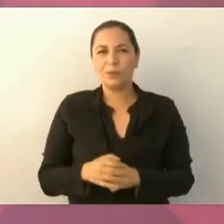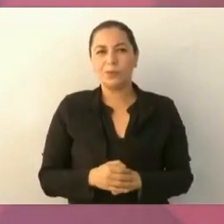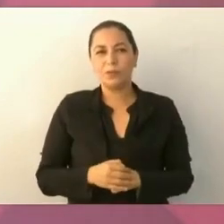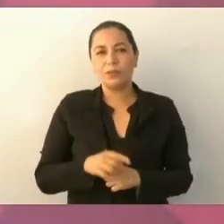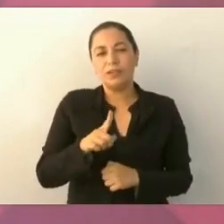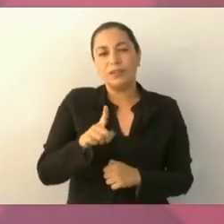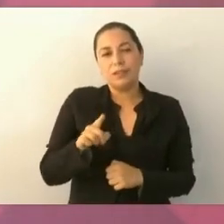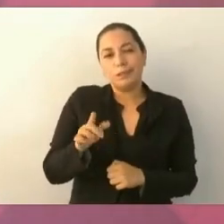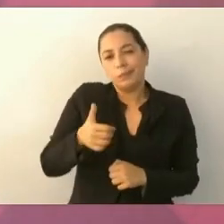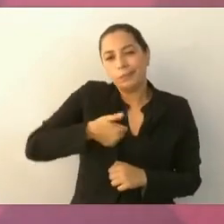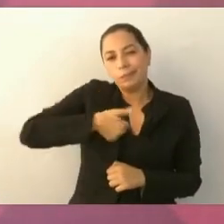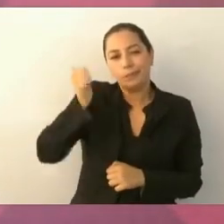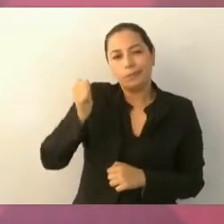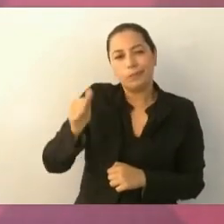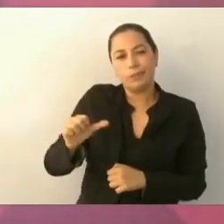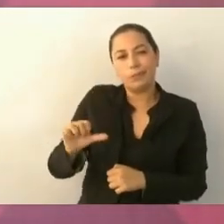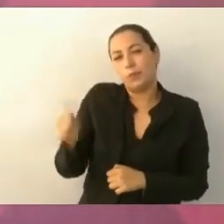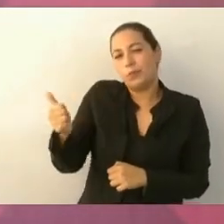usurpador,